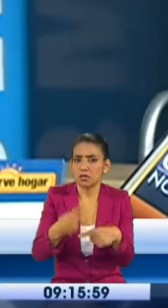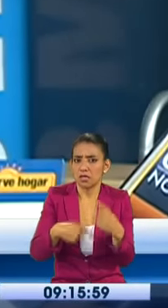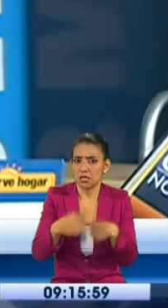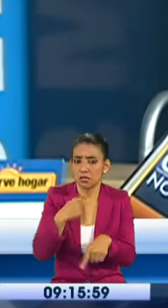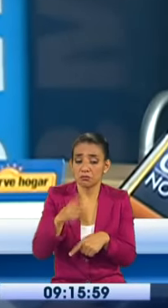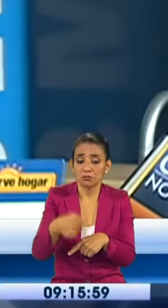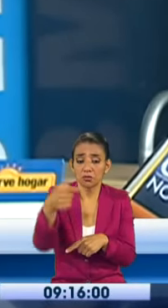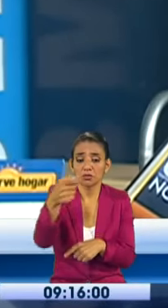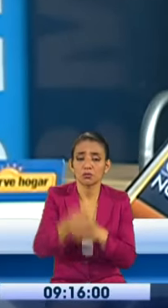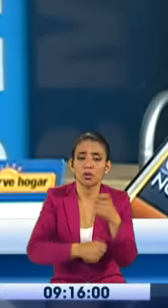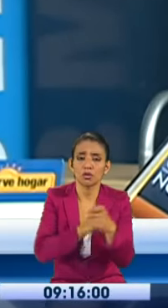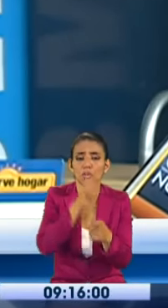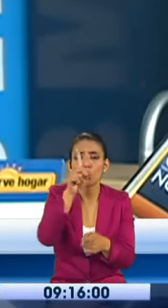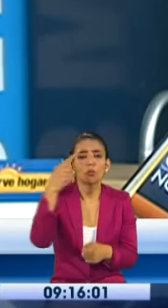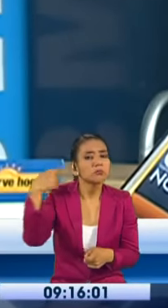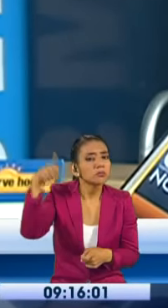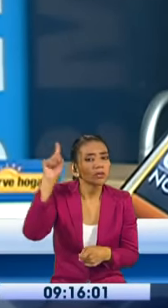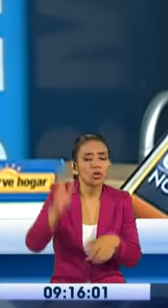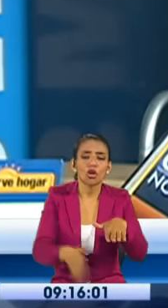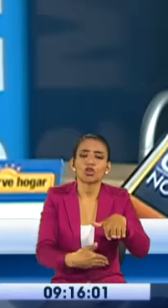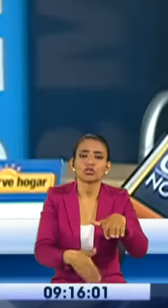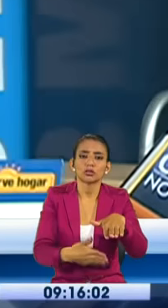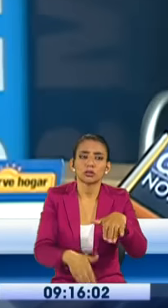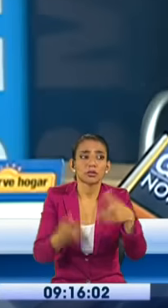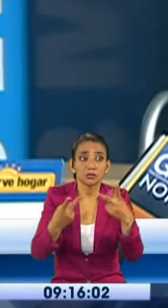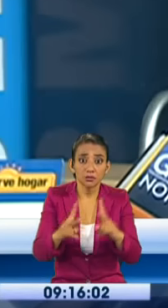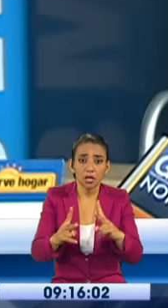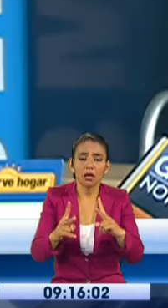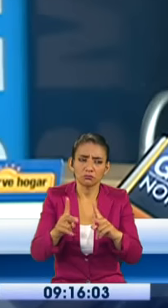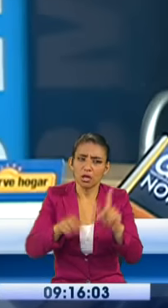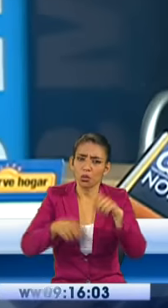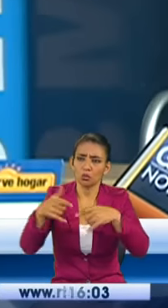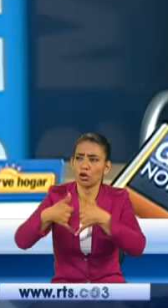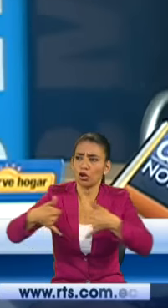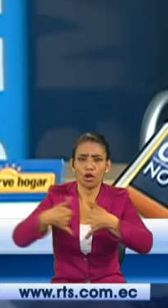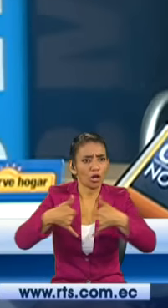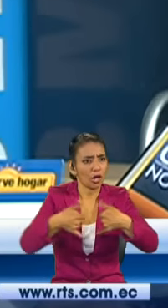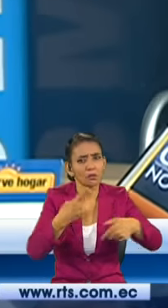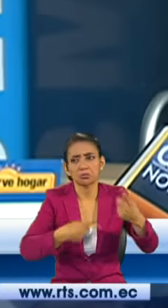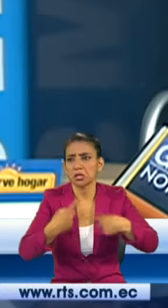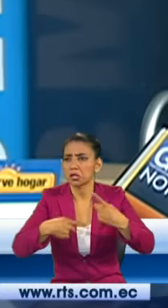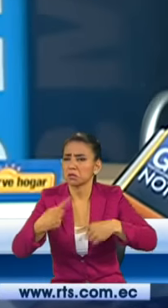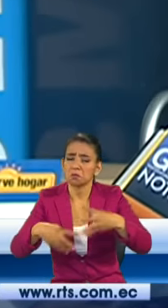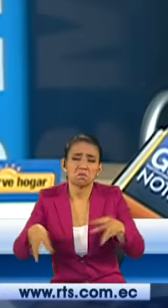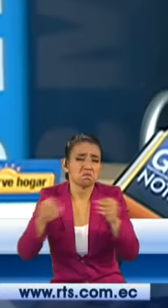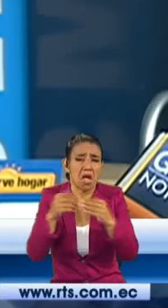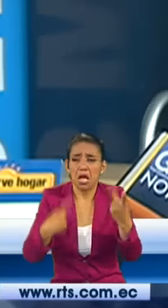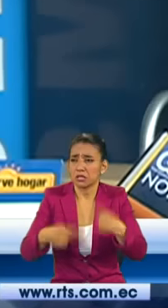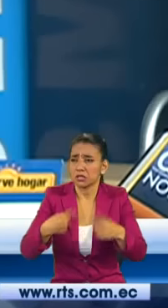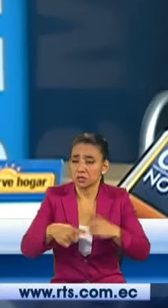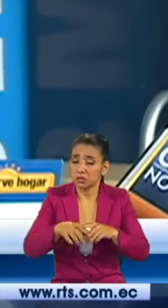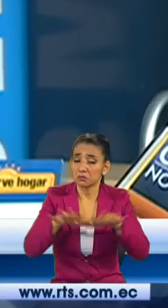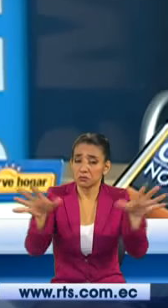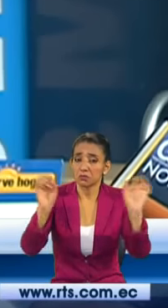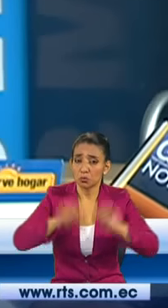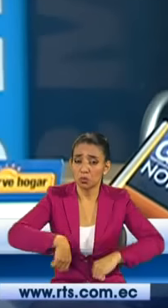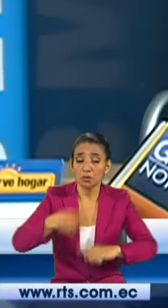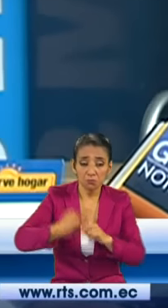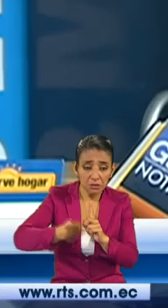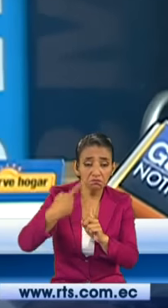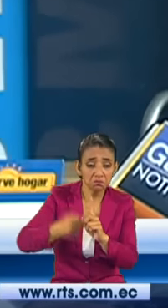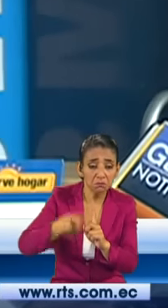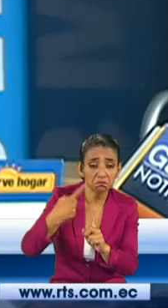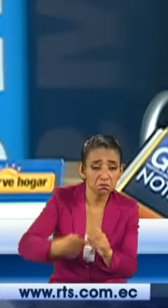próximo año a cerca de 1 millón de cocinas. Con la incorporación ya de casas comerciales para la venta, se va a incrementar la venta mensual, que hoy